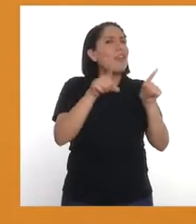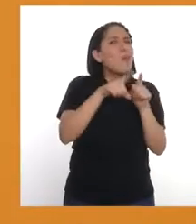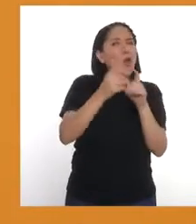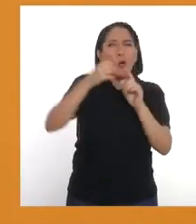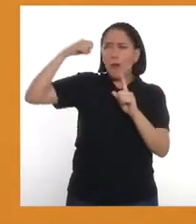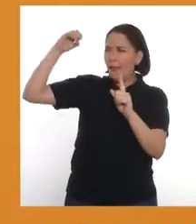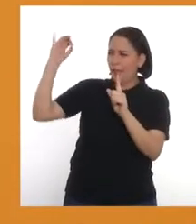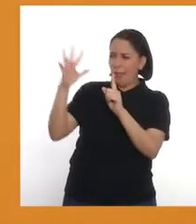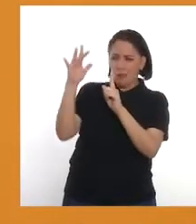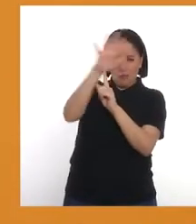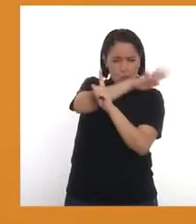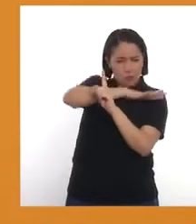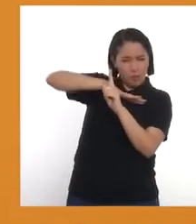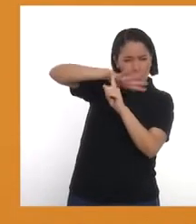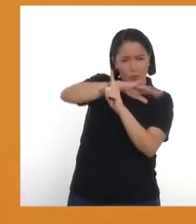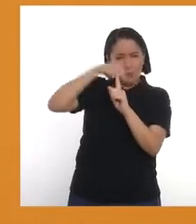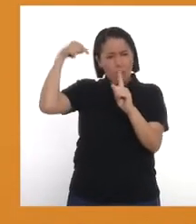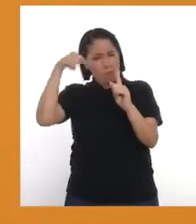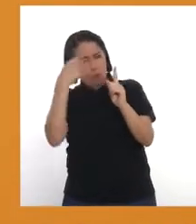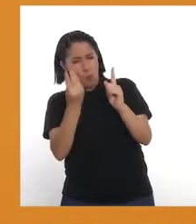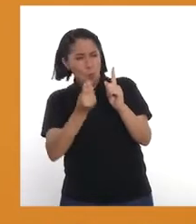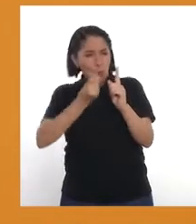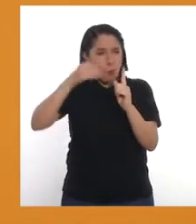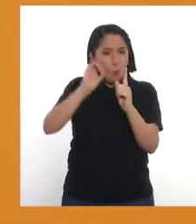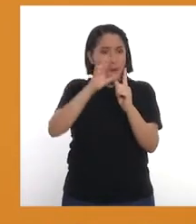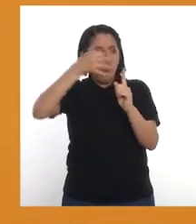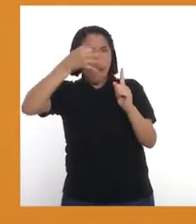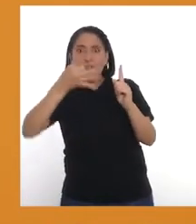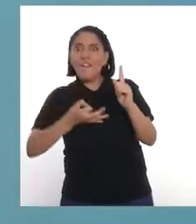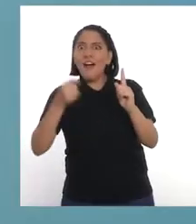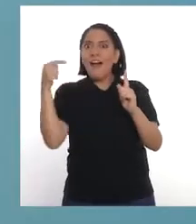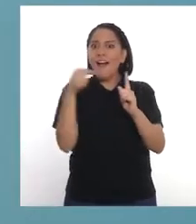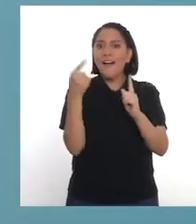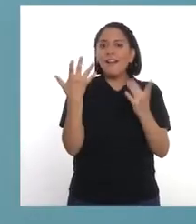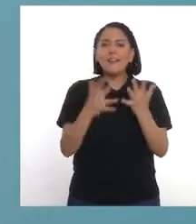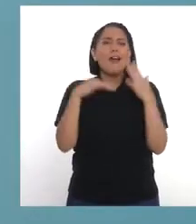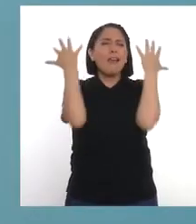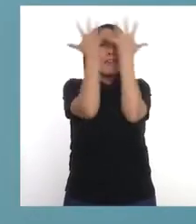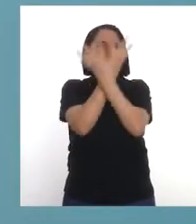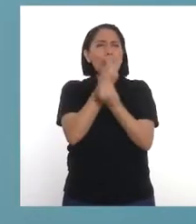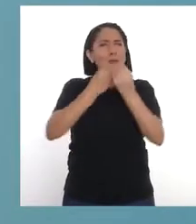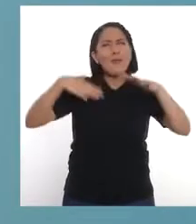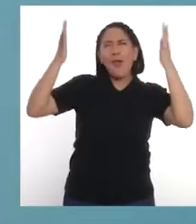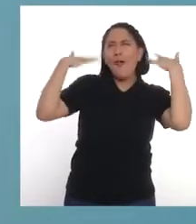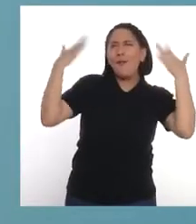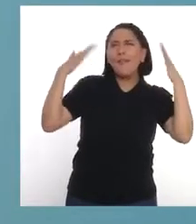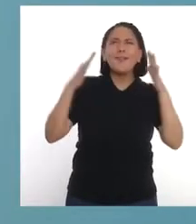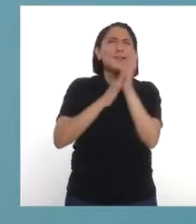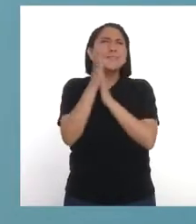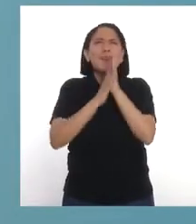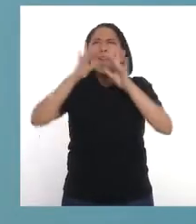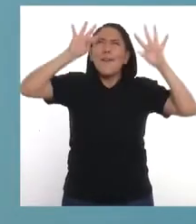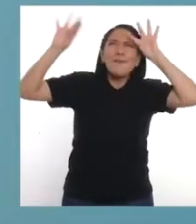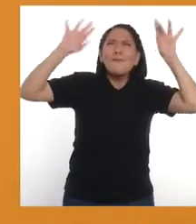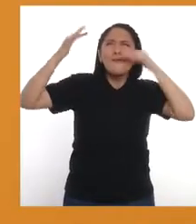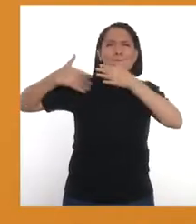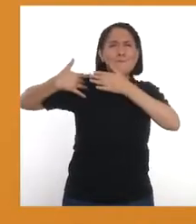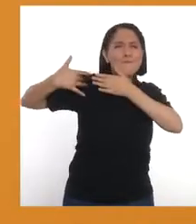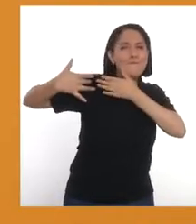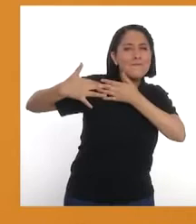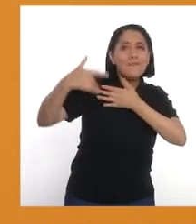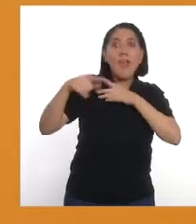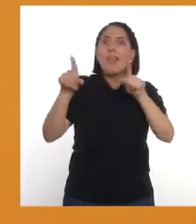la luz y la sombra para darles más realidad a nuestras creaciones. ¡Qué lindo ha sido este verano! Quiero seguir creando. Y